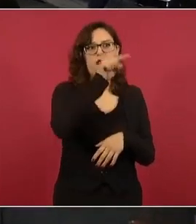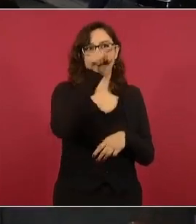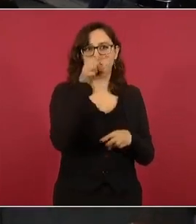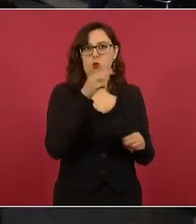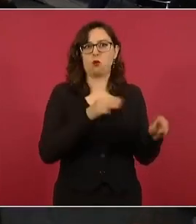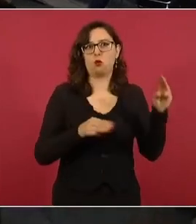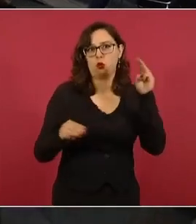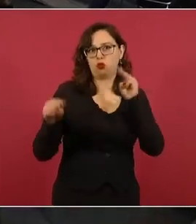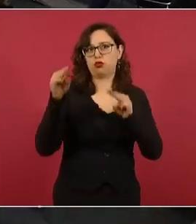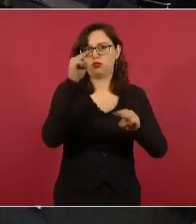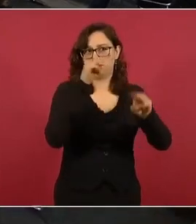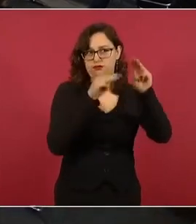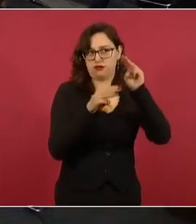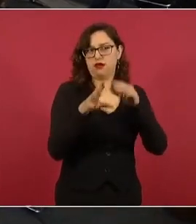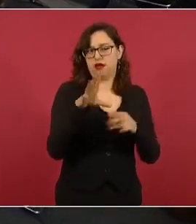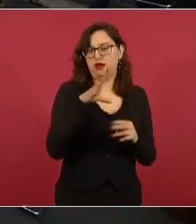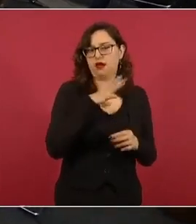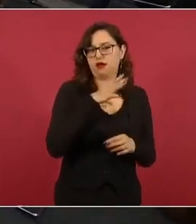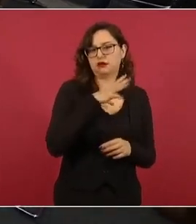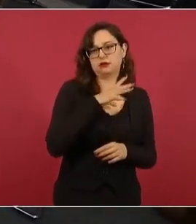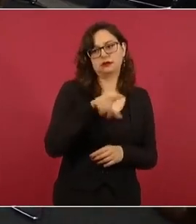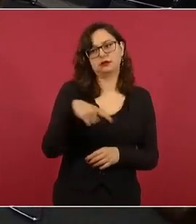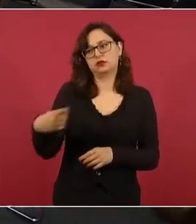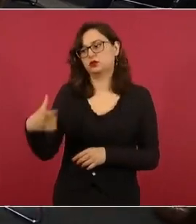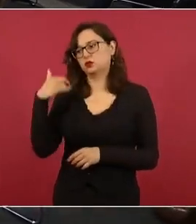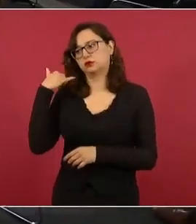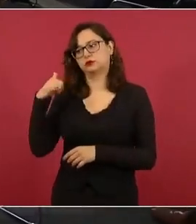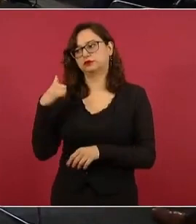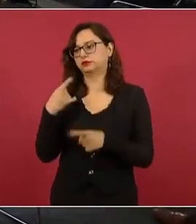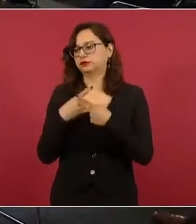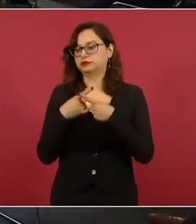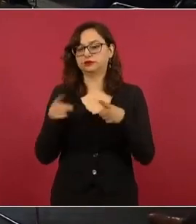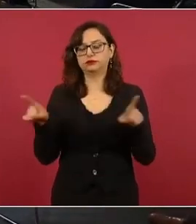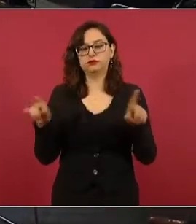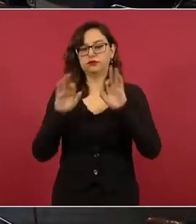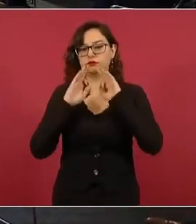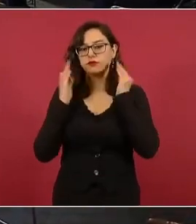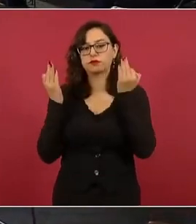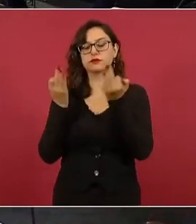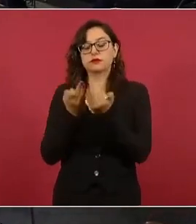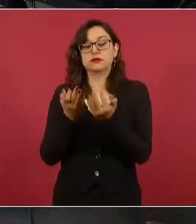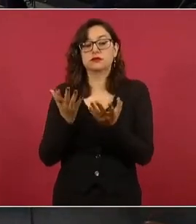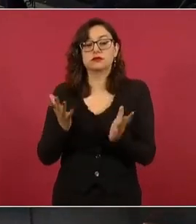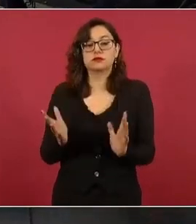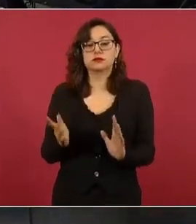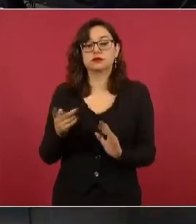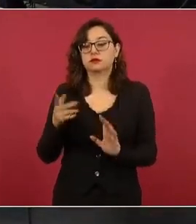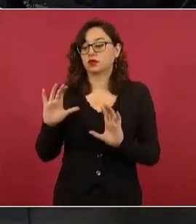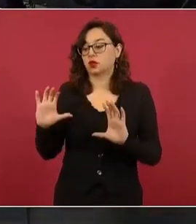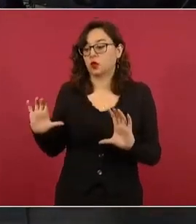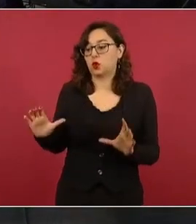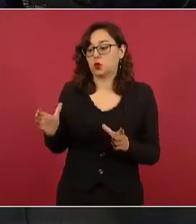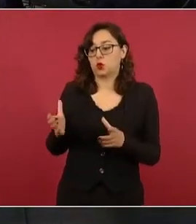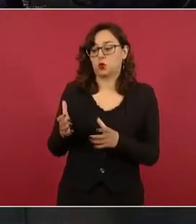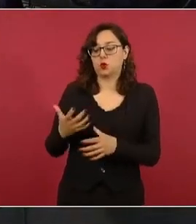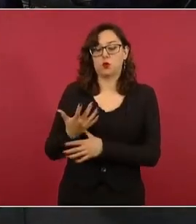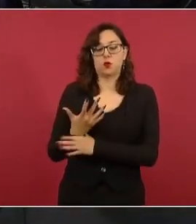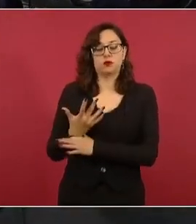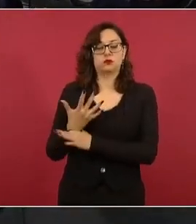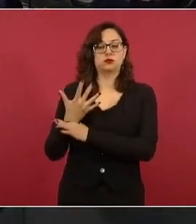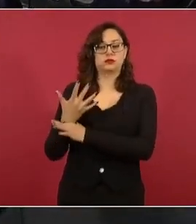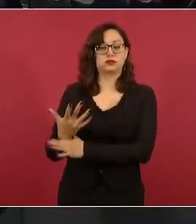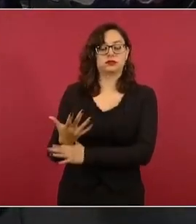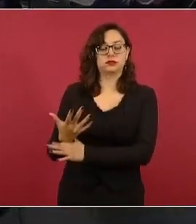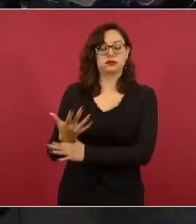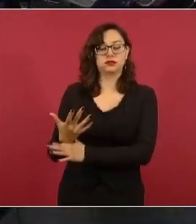Aquí tienen otros problemas, habría que buscar lo que dicen ellos, las comunidades pues, que les